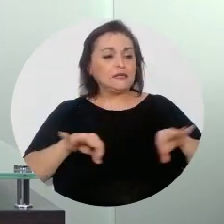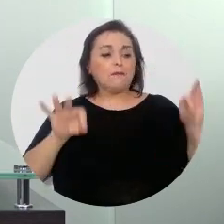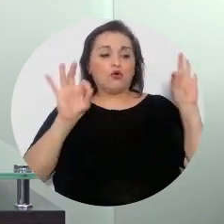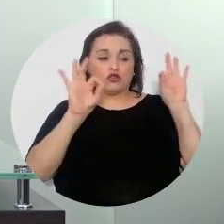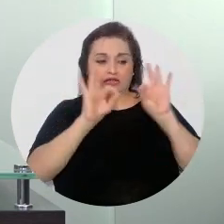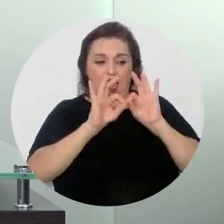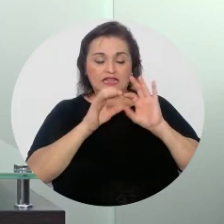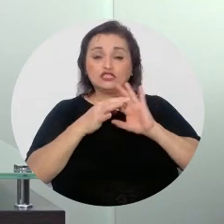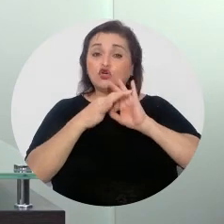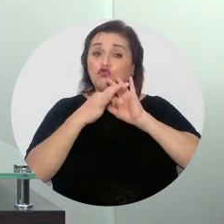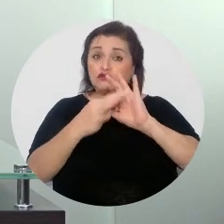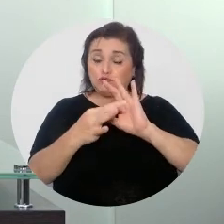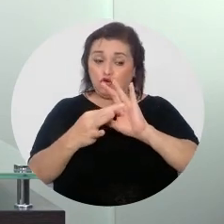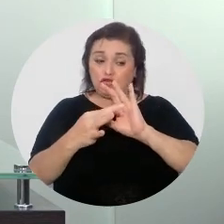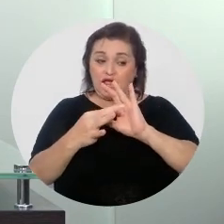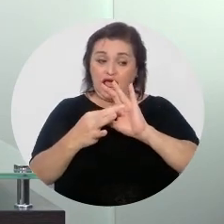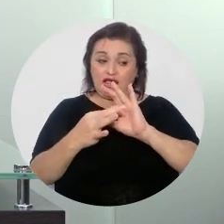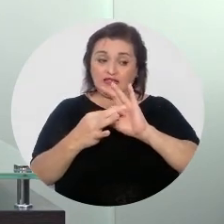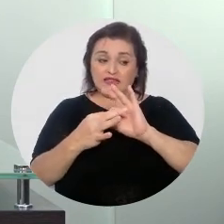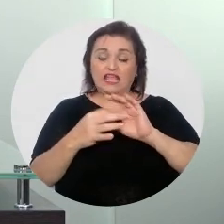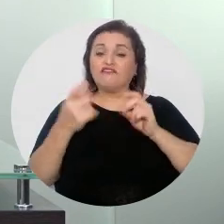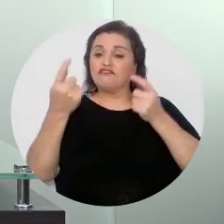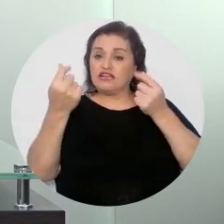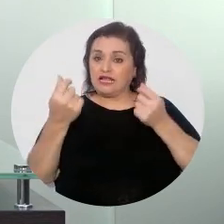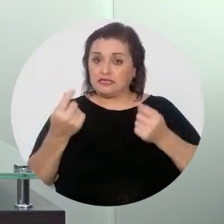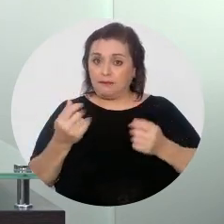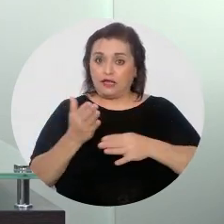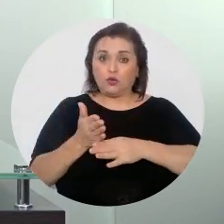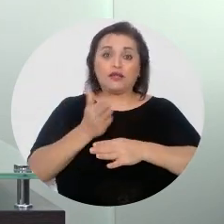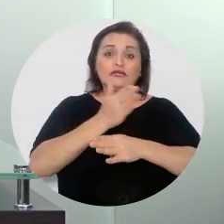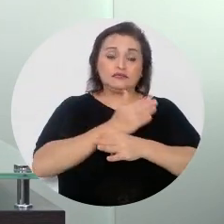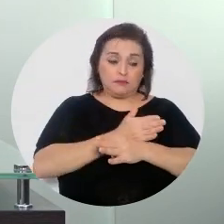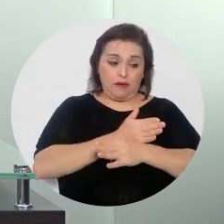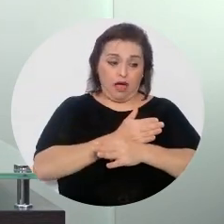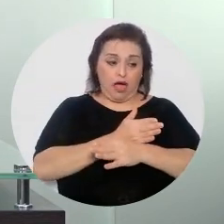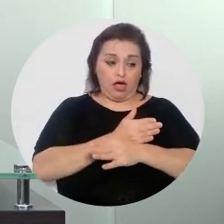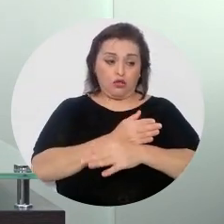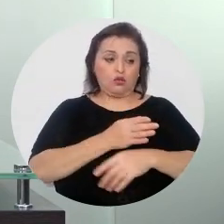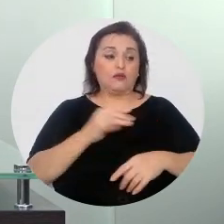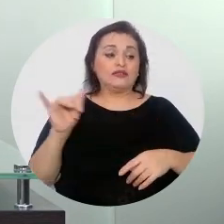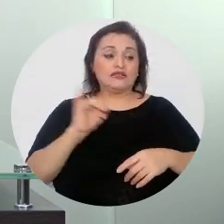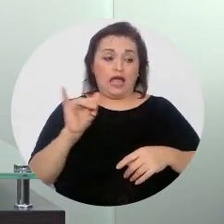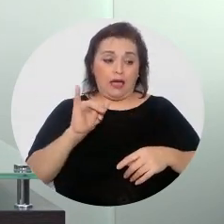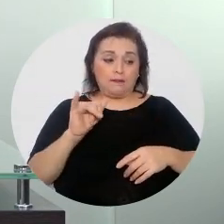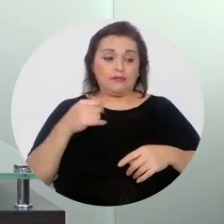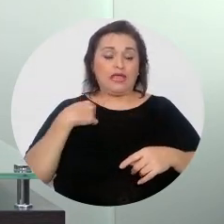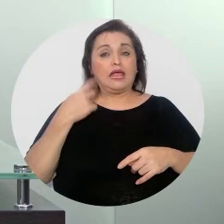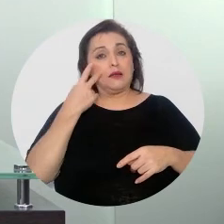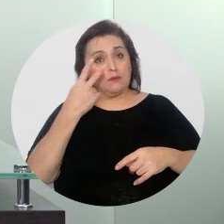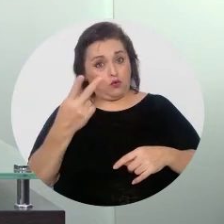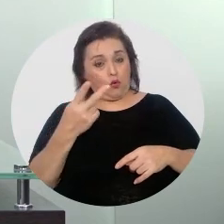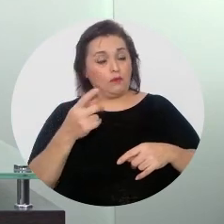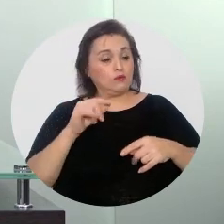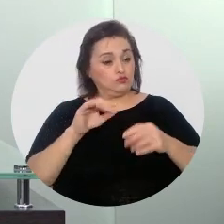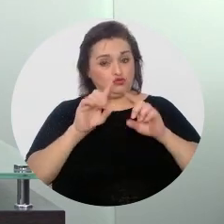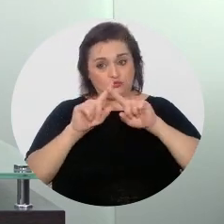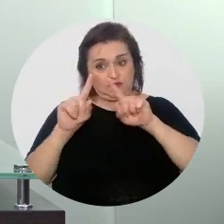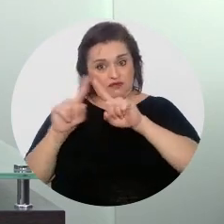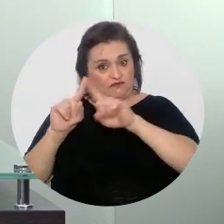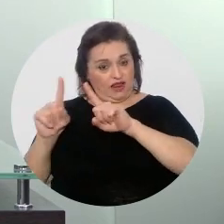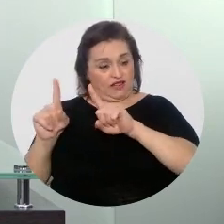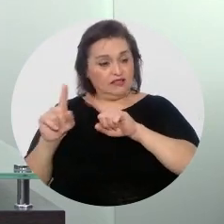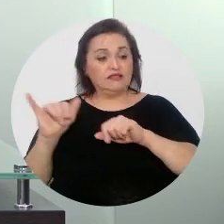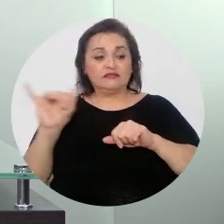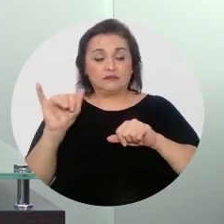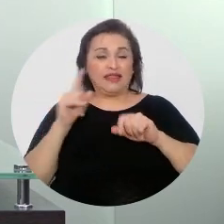gran relevancia como lo vienen a hacer lo correspondiente al financiamiento anticipado, que también está previsto para